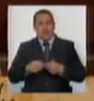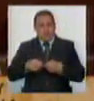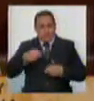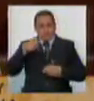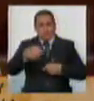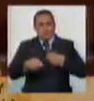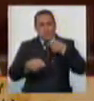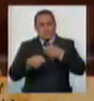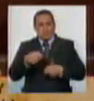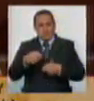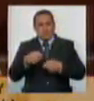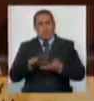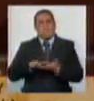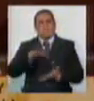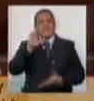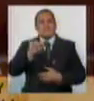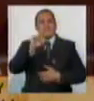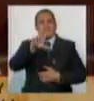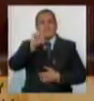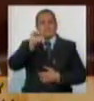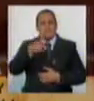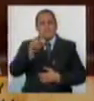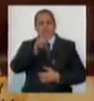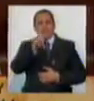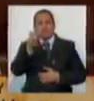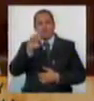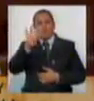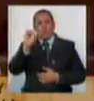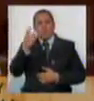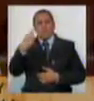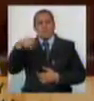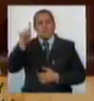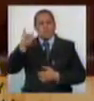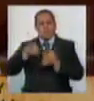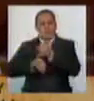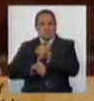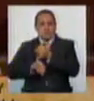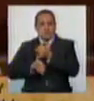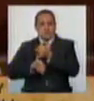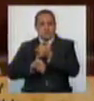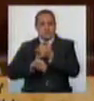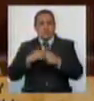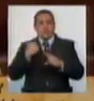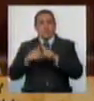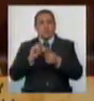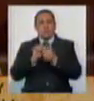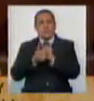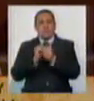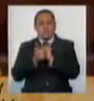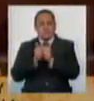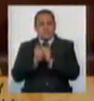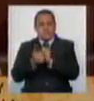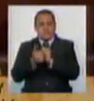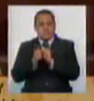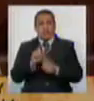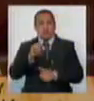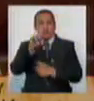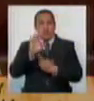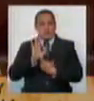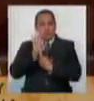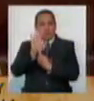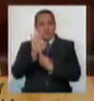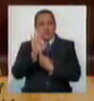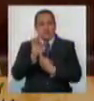invertido más de 3.240 millones de soles por el deporte. Una muestra de